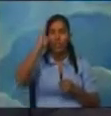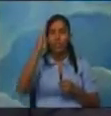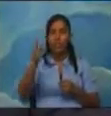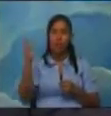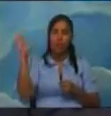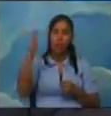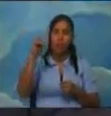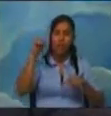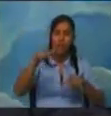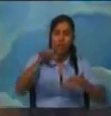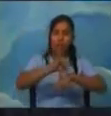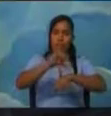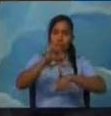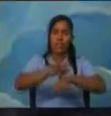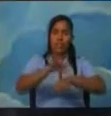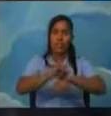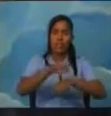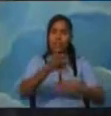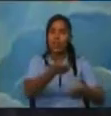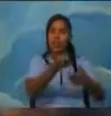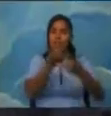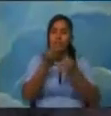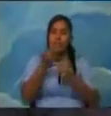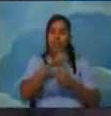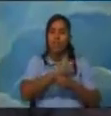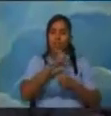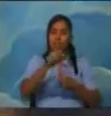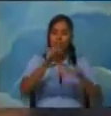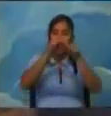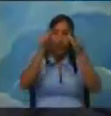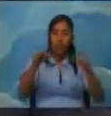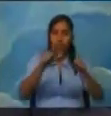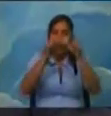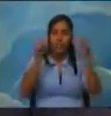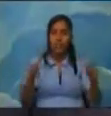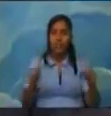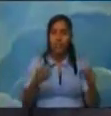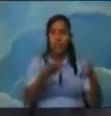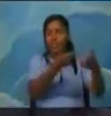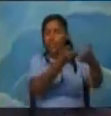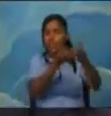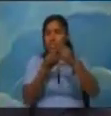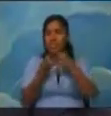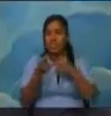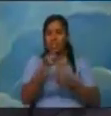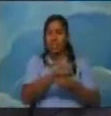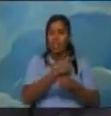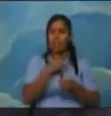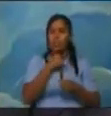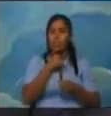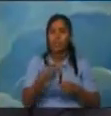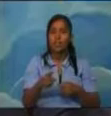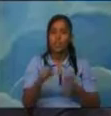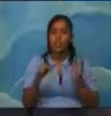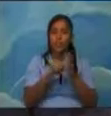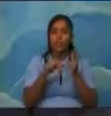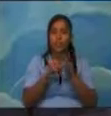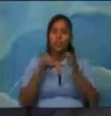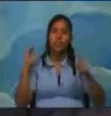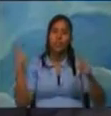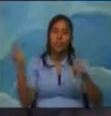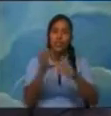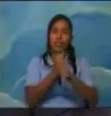traído a la iglesia, que lo ha sacado de la idolatría, que lo ha sacado de la perdición donde se